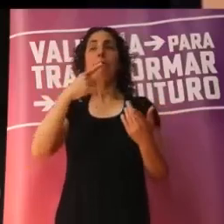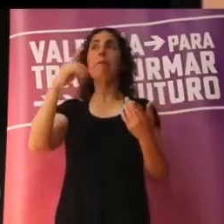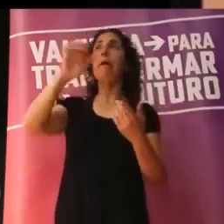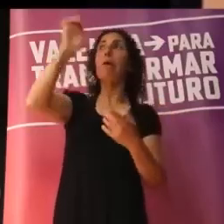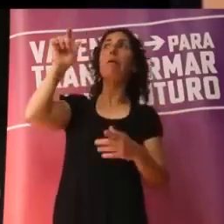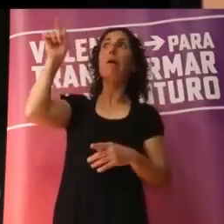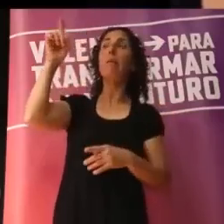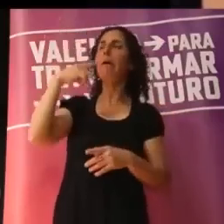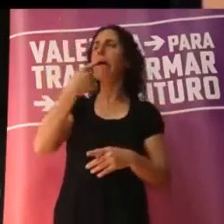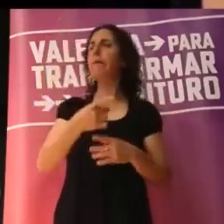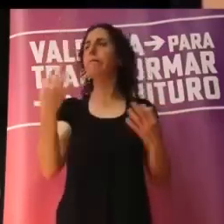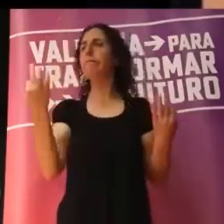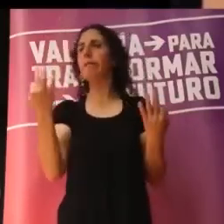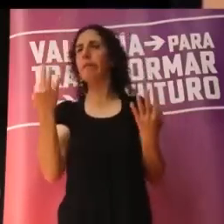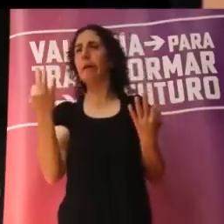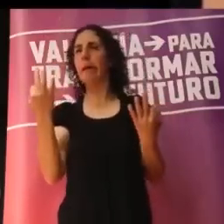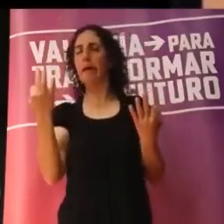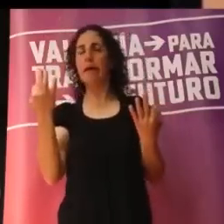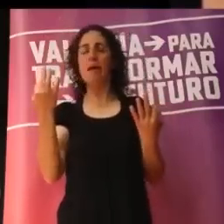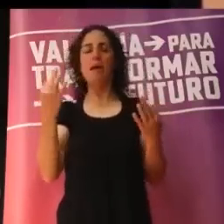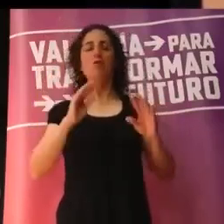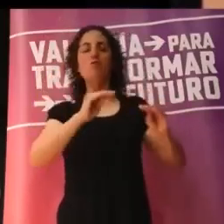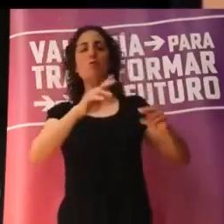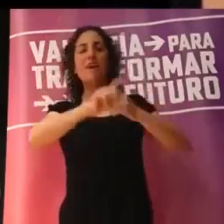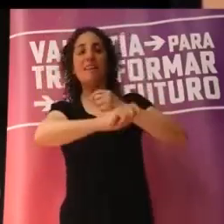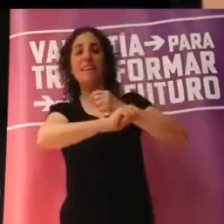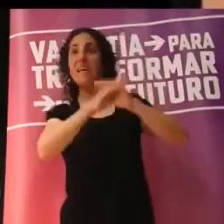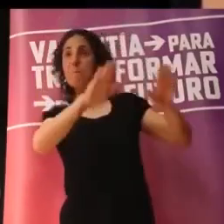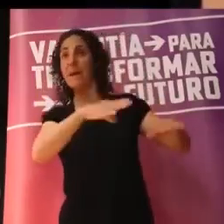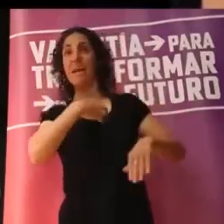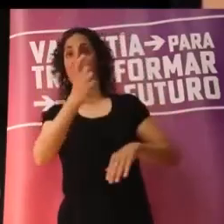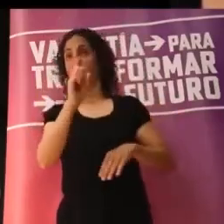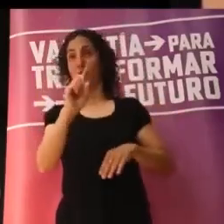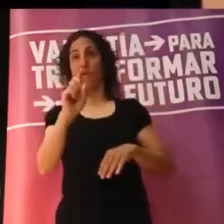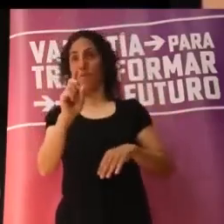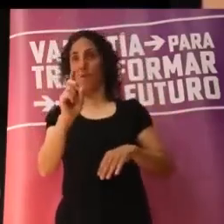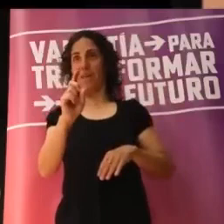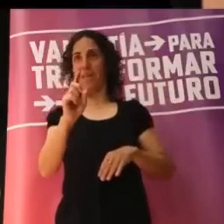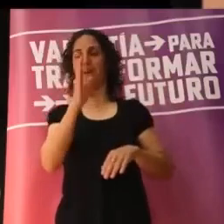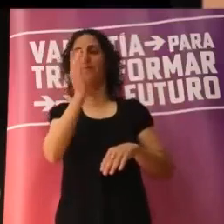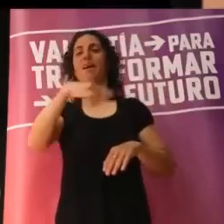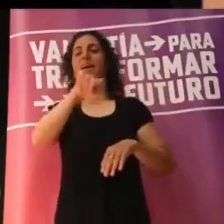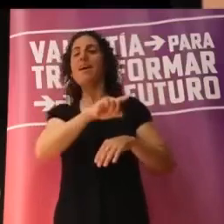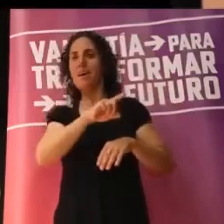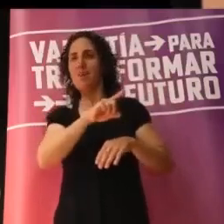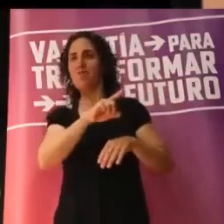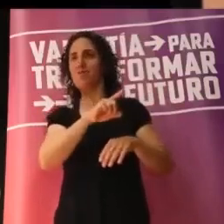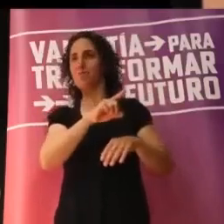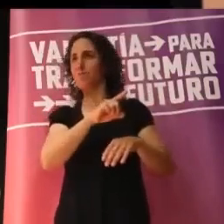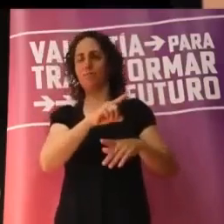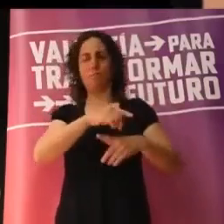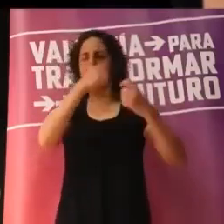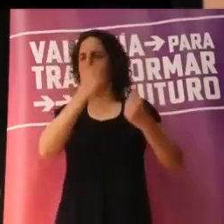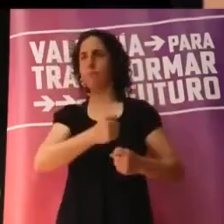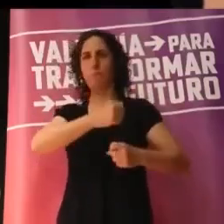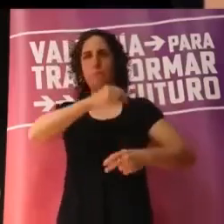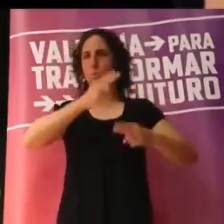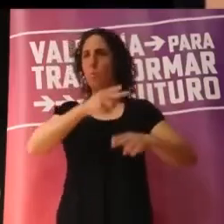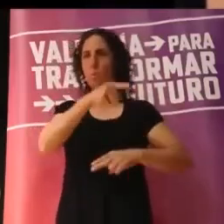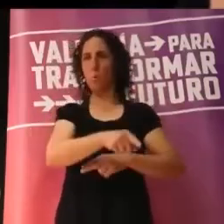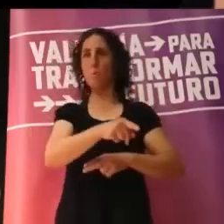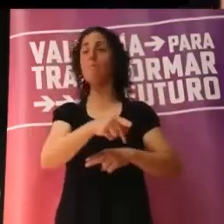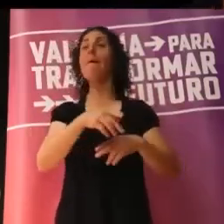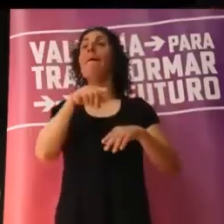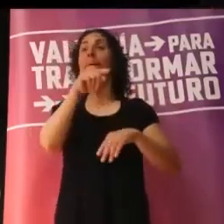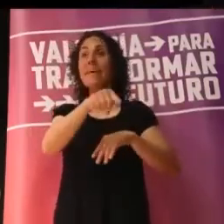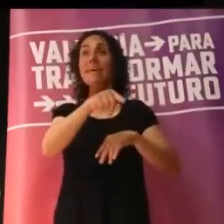no detendría en ningún caso la estrategia de involución democrática que conviene al bloque reaccionario. De hecho, esa misma dinámica de involución